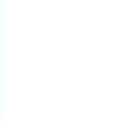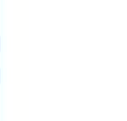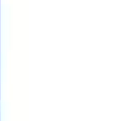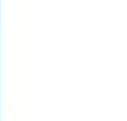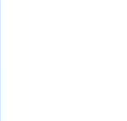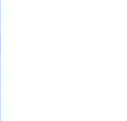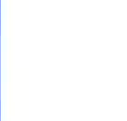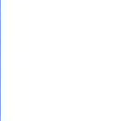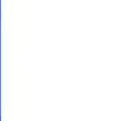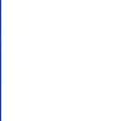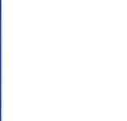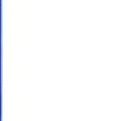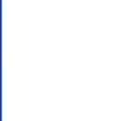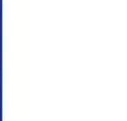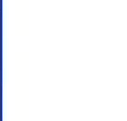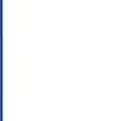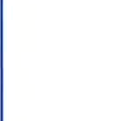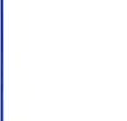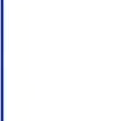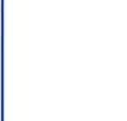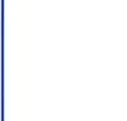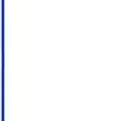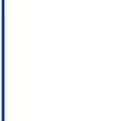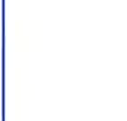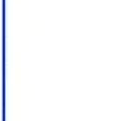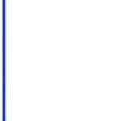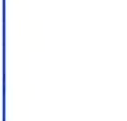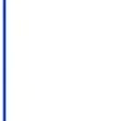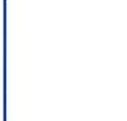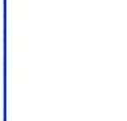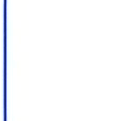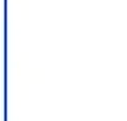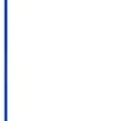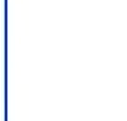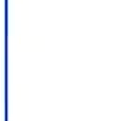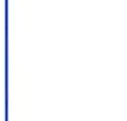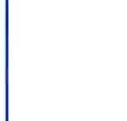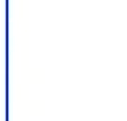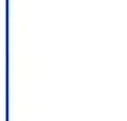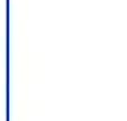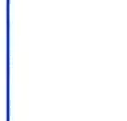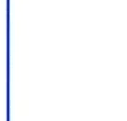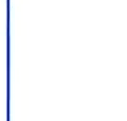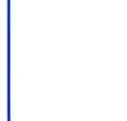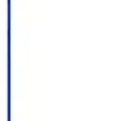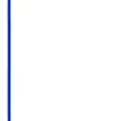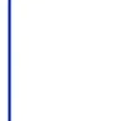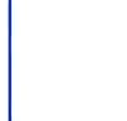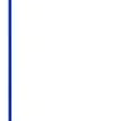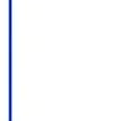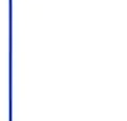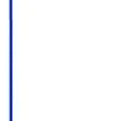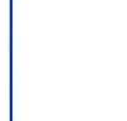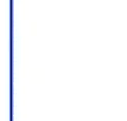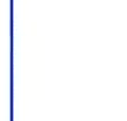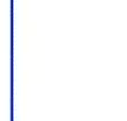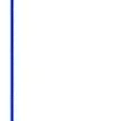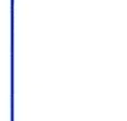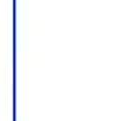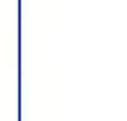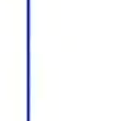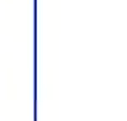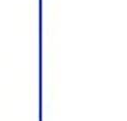Monasterios Vanegas, alias Bones, quien tiene orden de captura por los hechos del Fuerte Paramacay. Se hizo el reclutamiento de 11